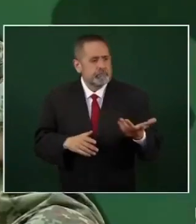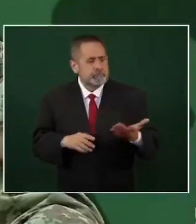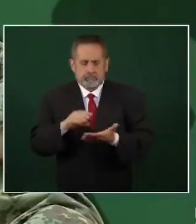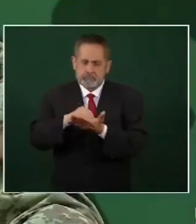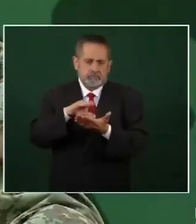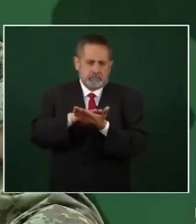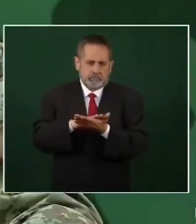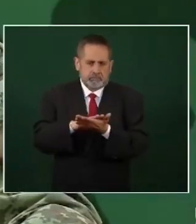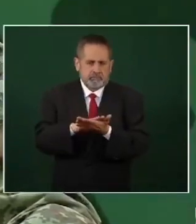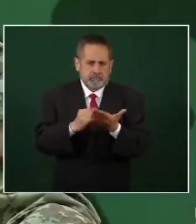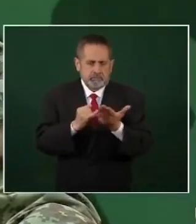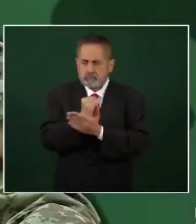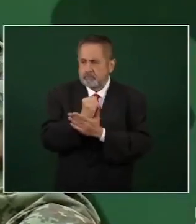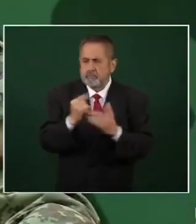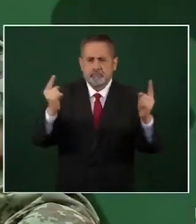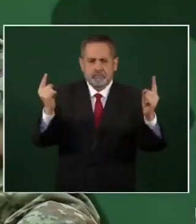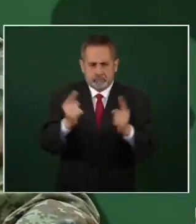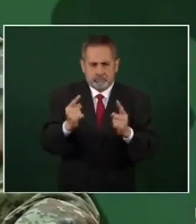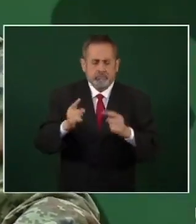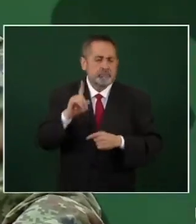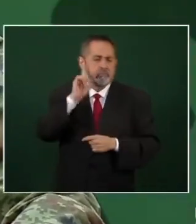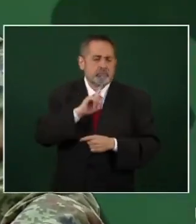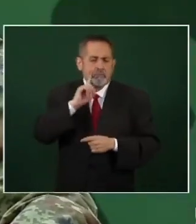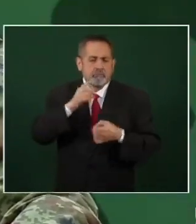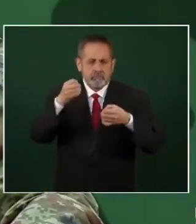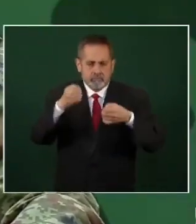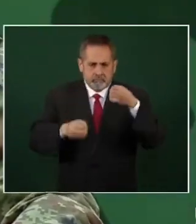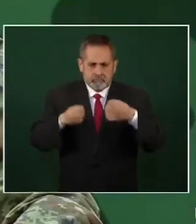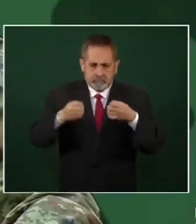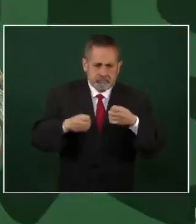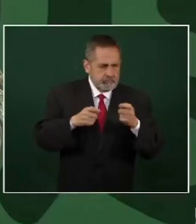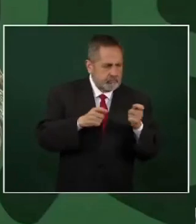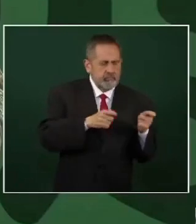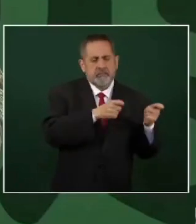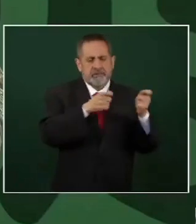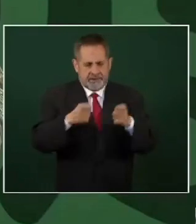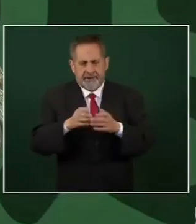ya con la jueza para poder